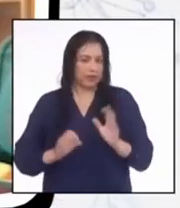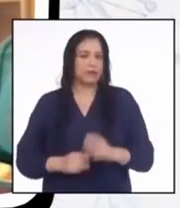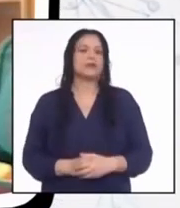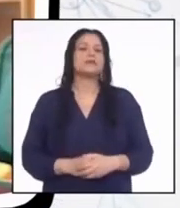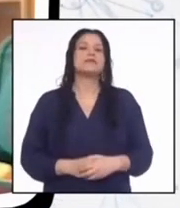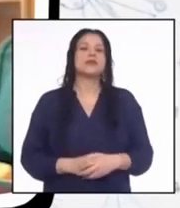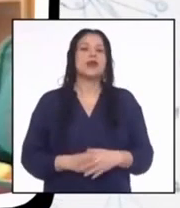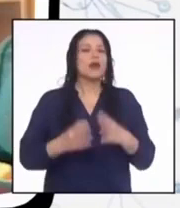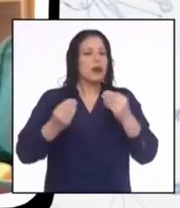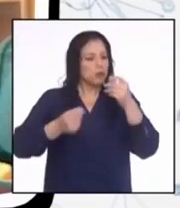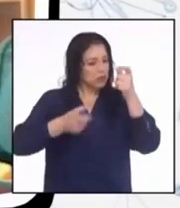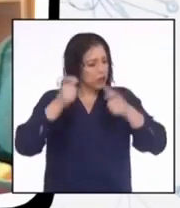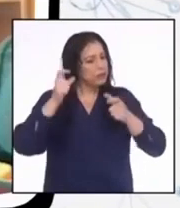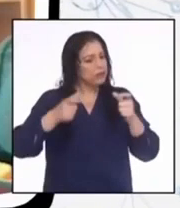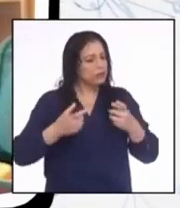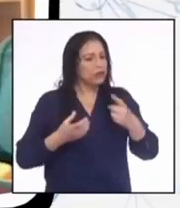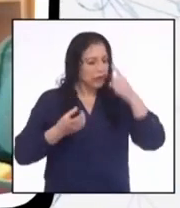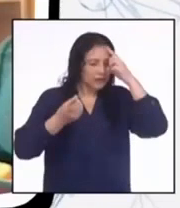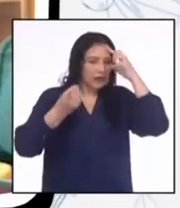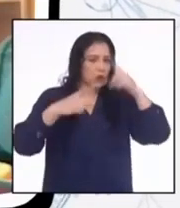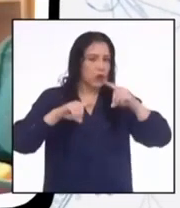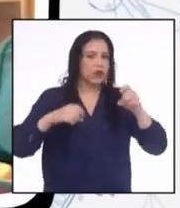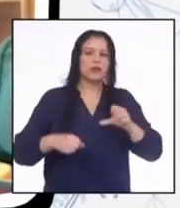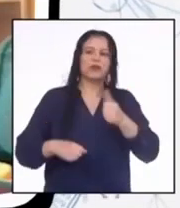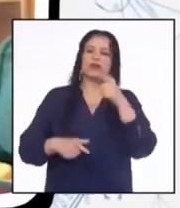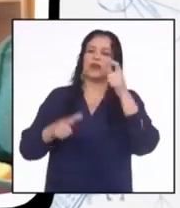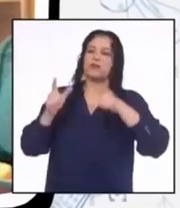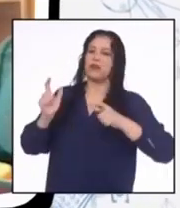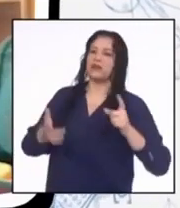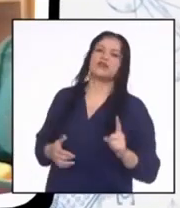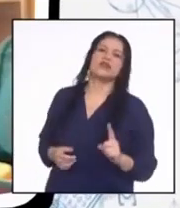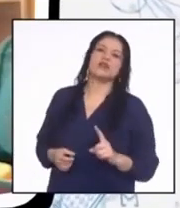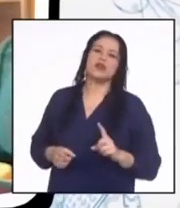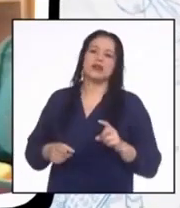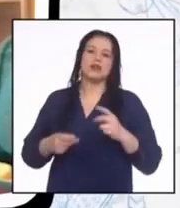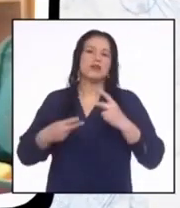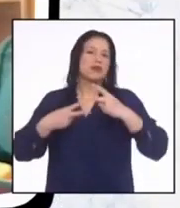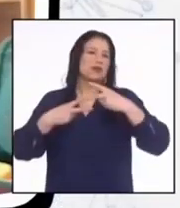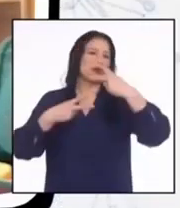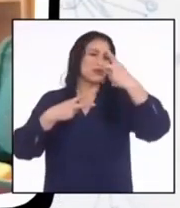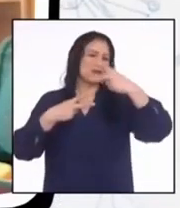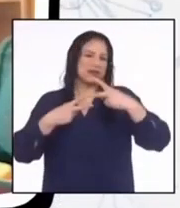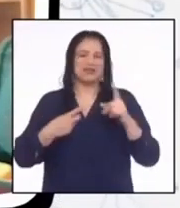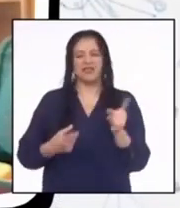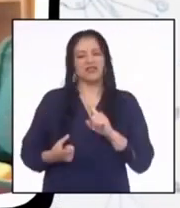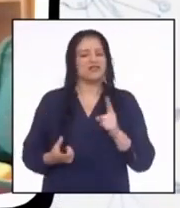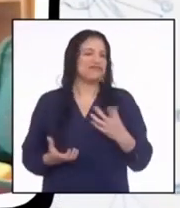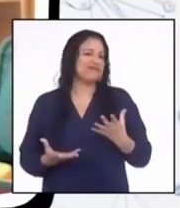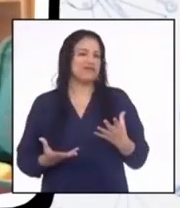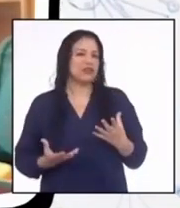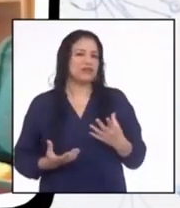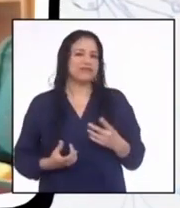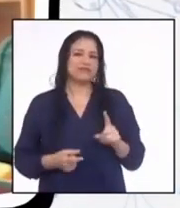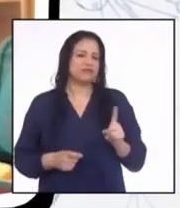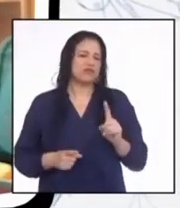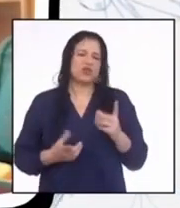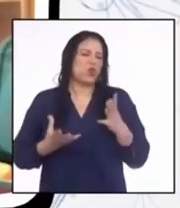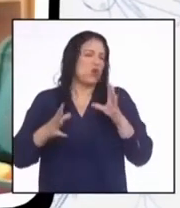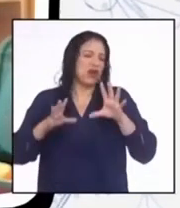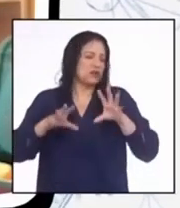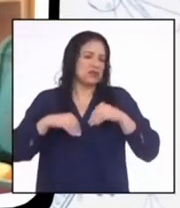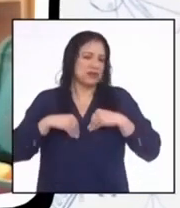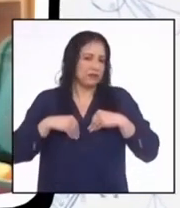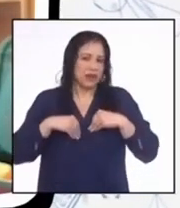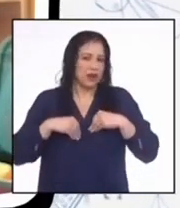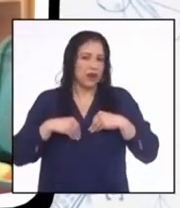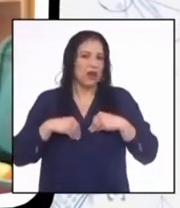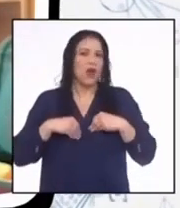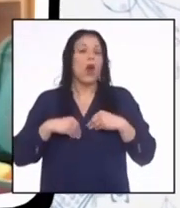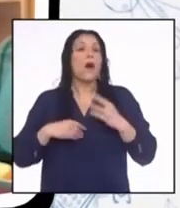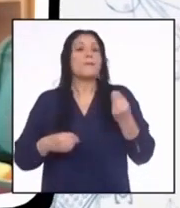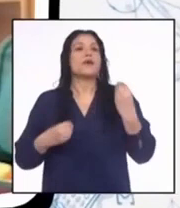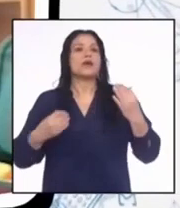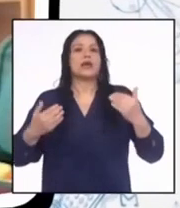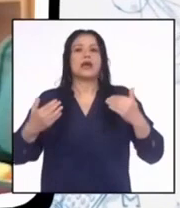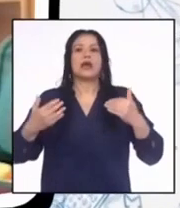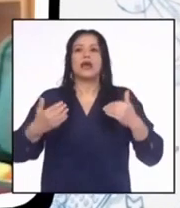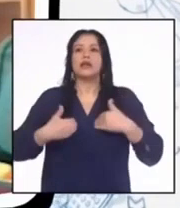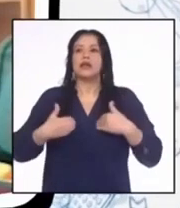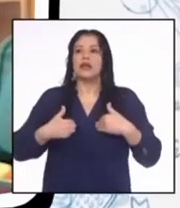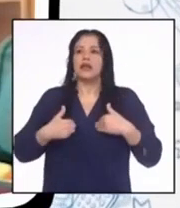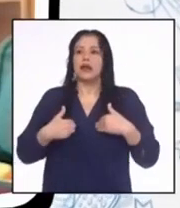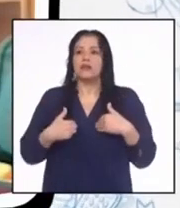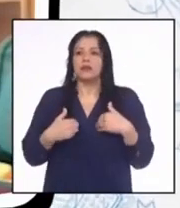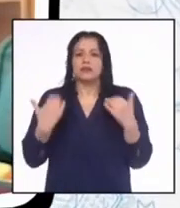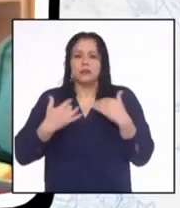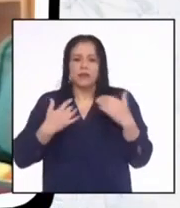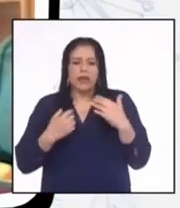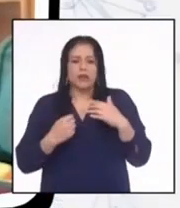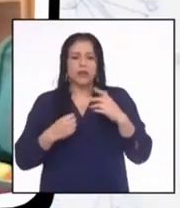Muchos estuvieron de acuerdo, pero otros, como los vecinos, no lo tomamos muy bien, pues teníamos miedo a contagiarnos con